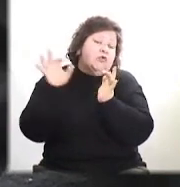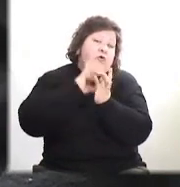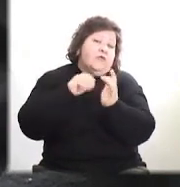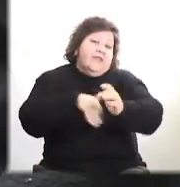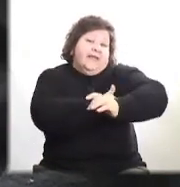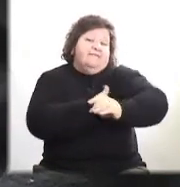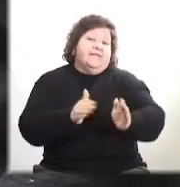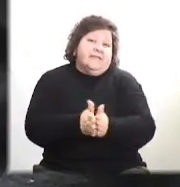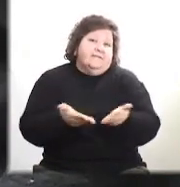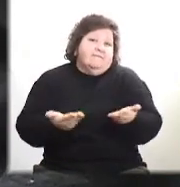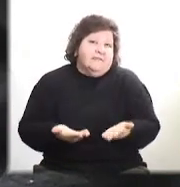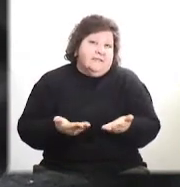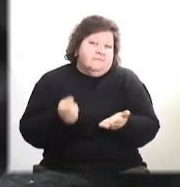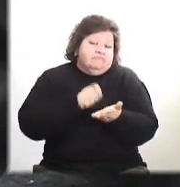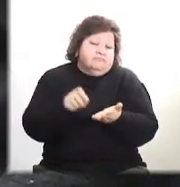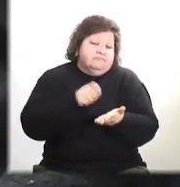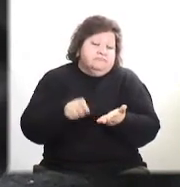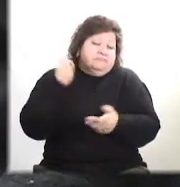mismas tablas,